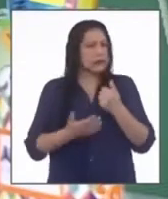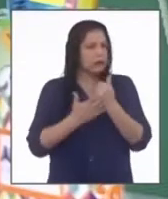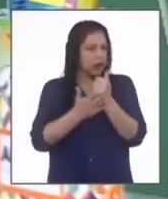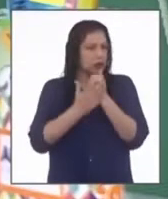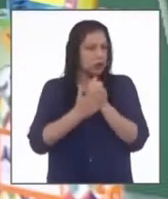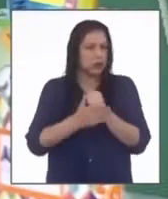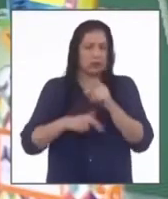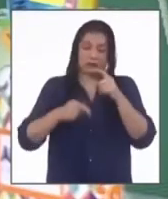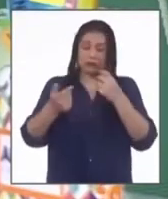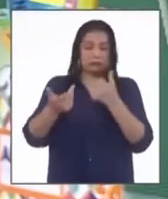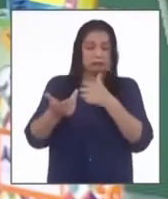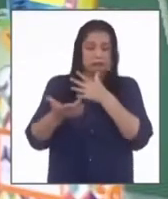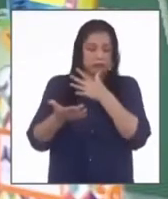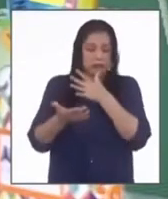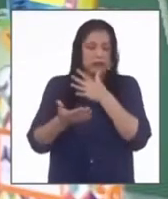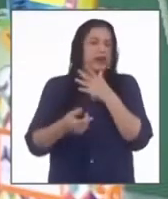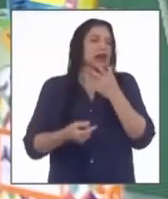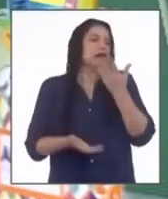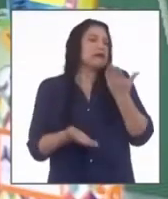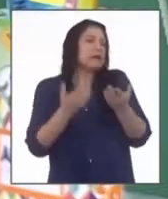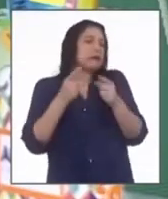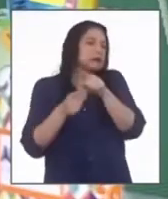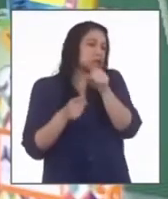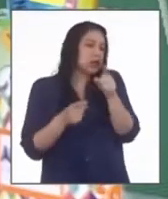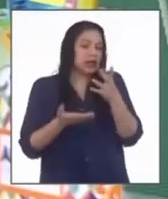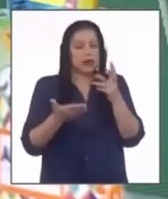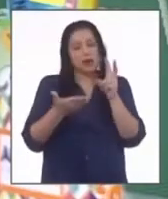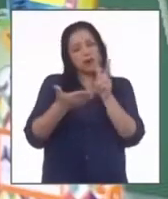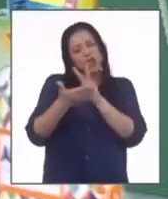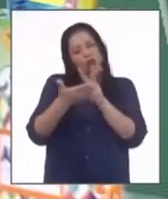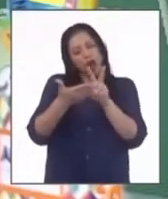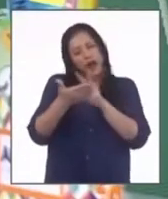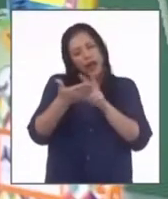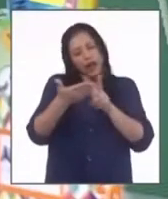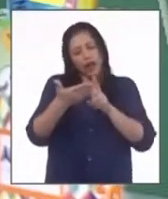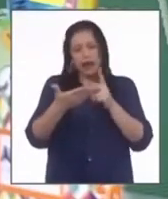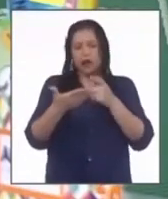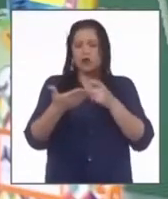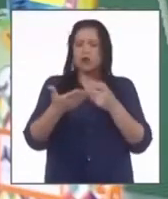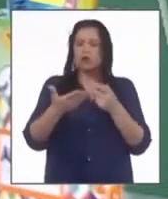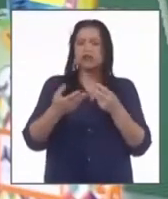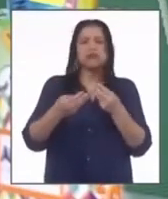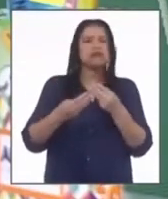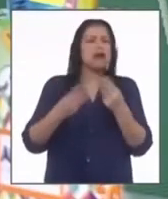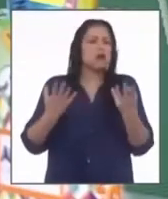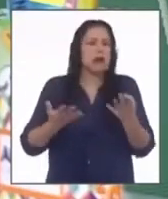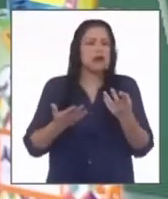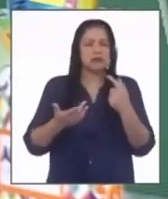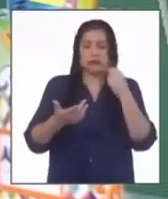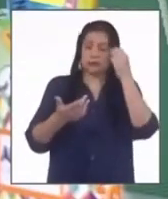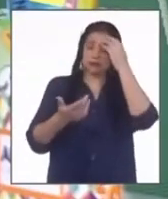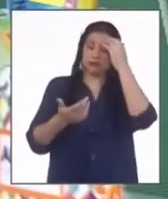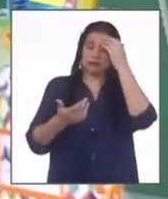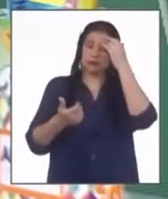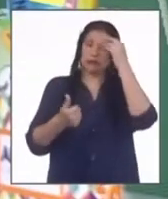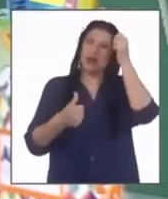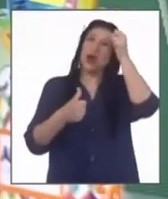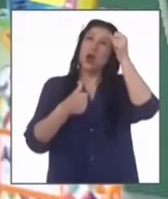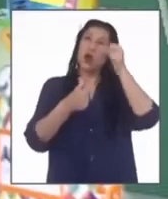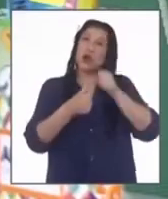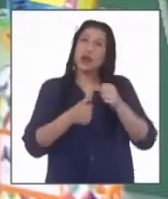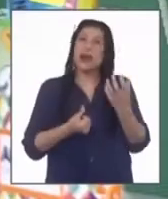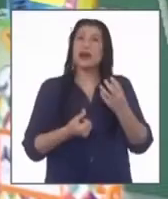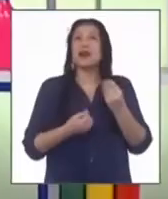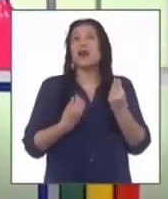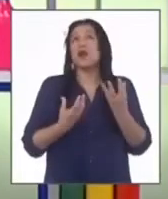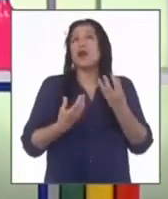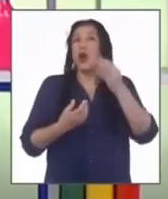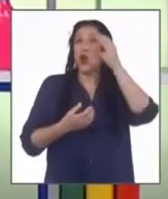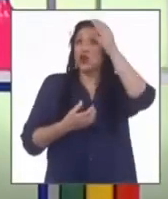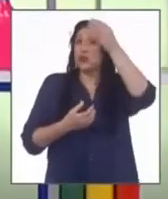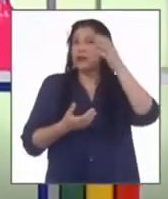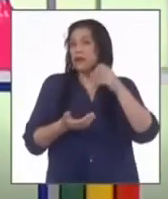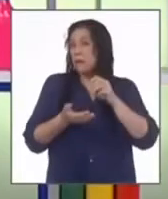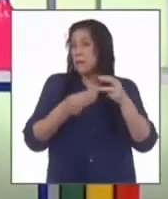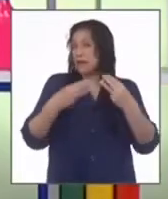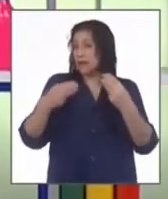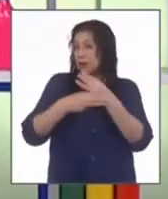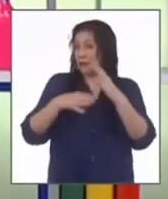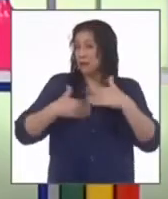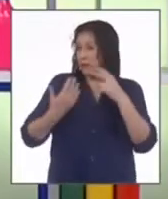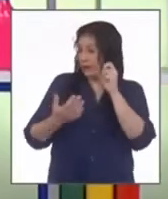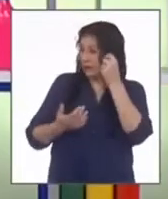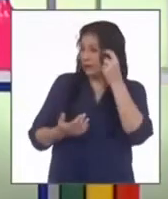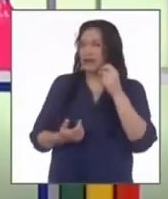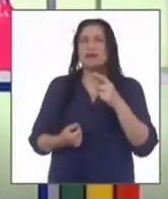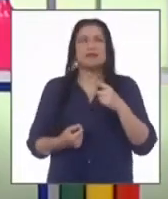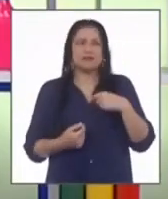¿Les ha pasado que al leer algún manual o instrucciones tuvieron que recurrir a sus conocimientos matemáticos para entenderlos? Ahora que lo